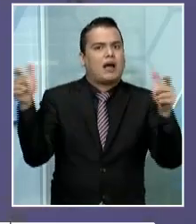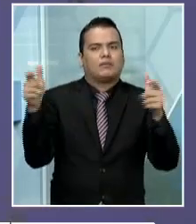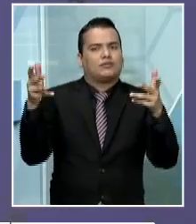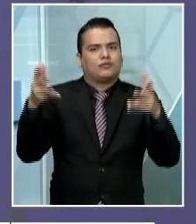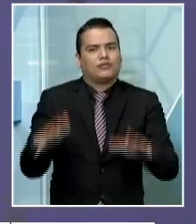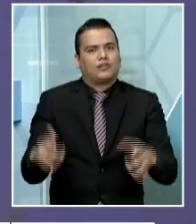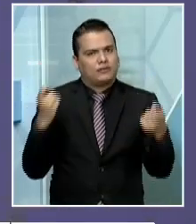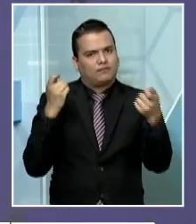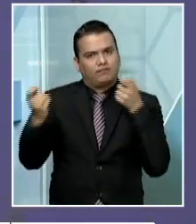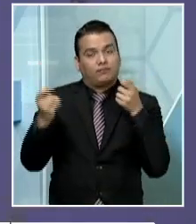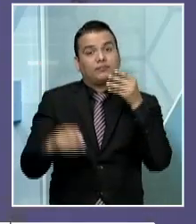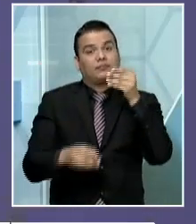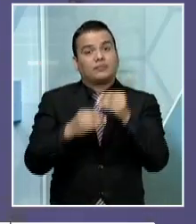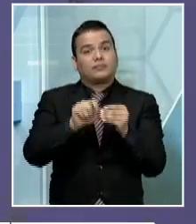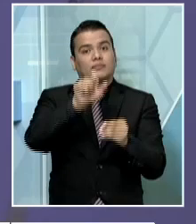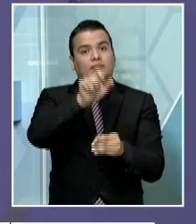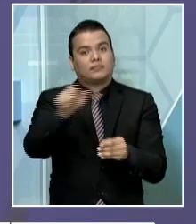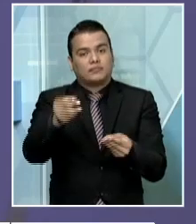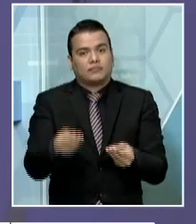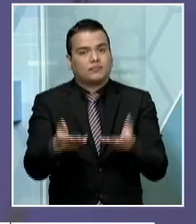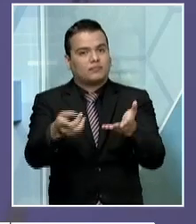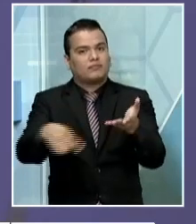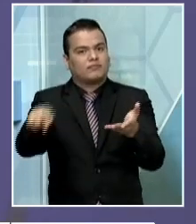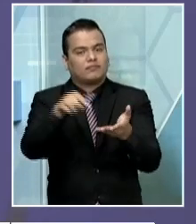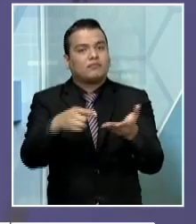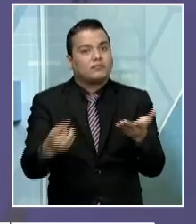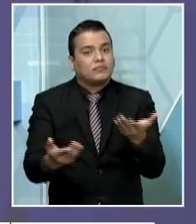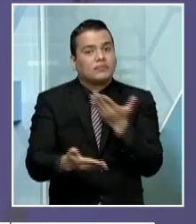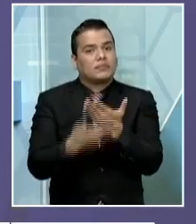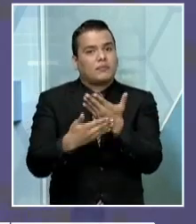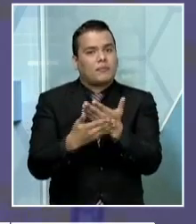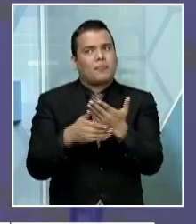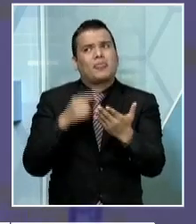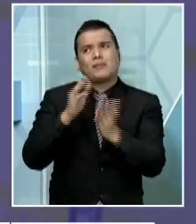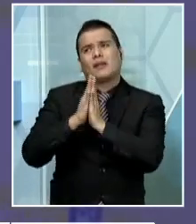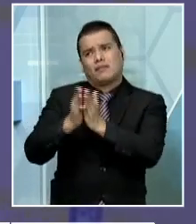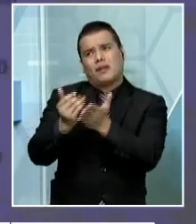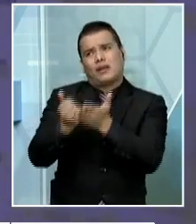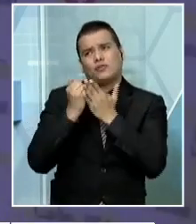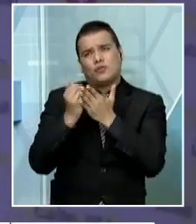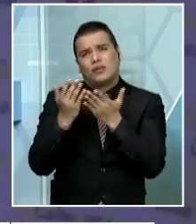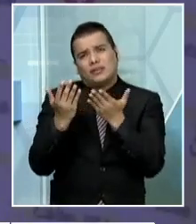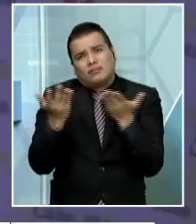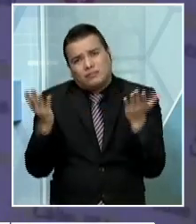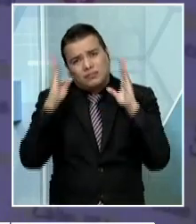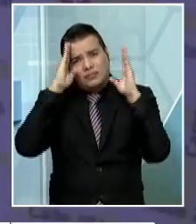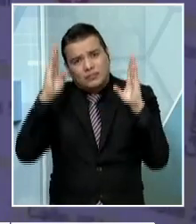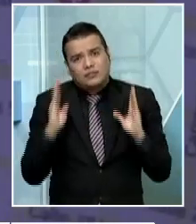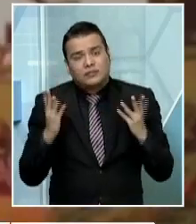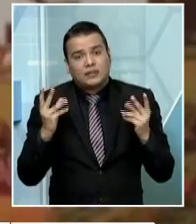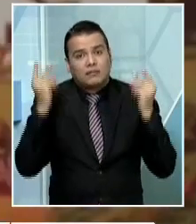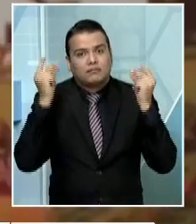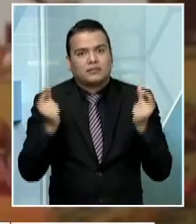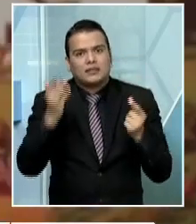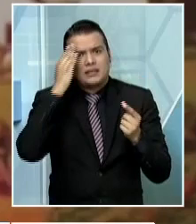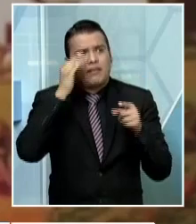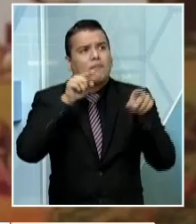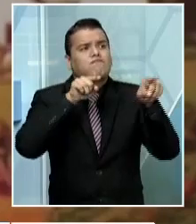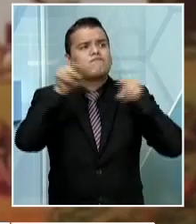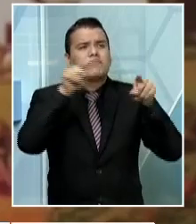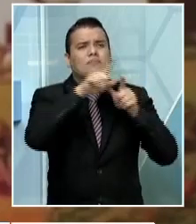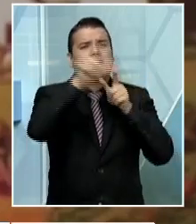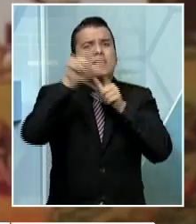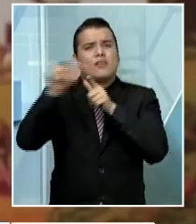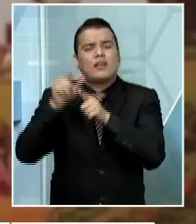además ofrecerle al ciudadano un instrumento donde poder decirnos, mire, necesito ayuda, venga, búsquenos, principalmente en esos lugares donde tenemos acceso